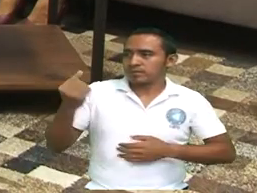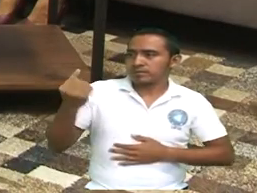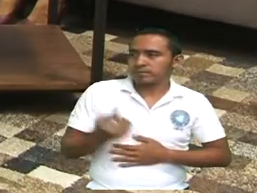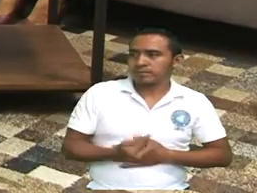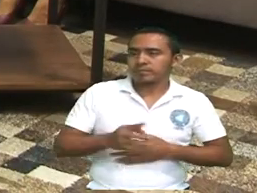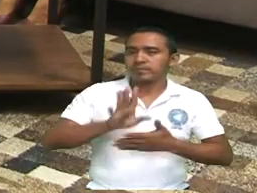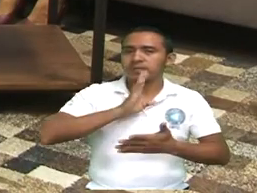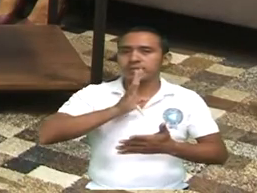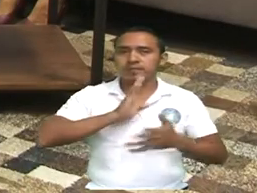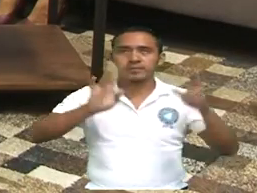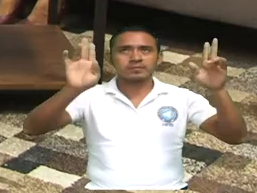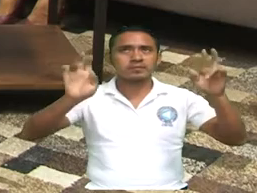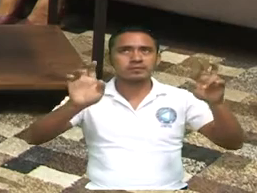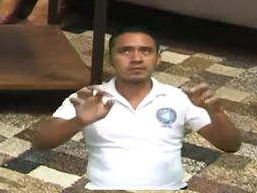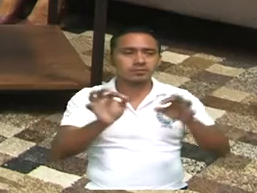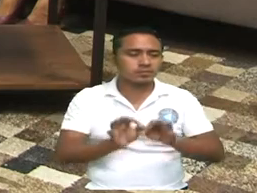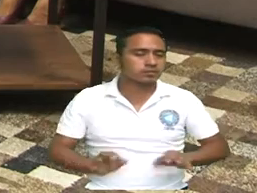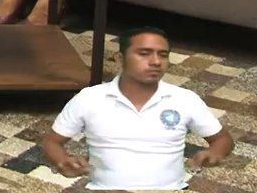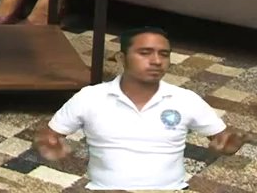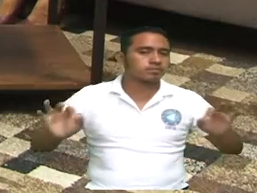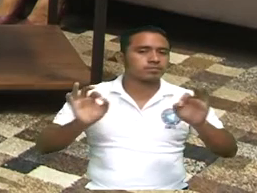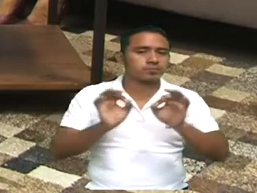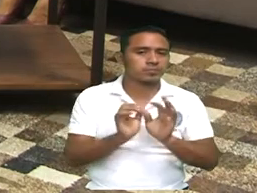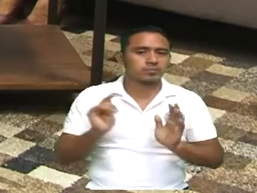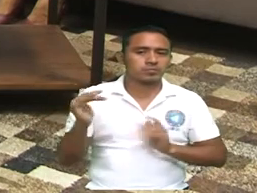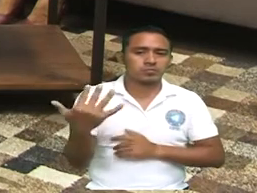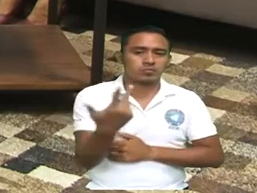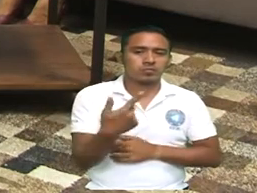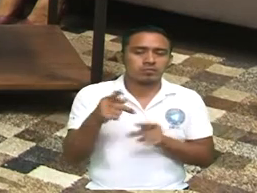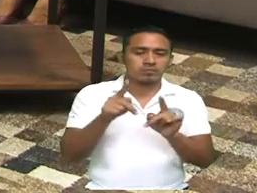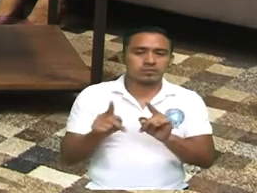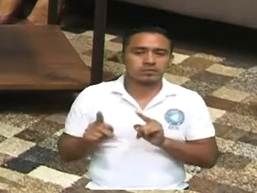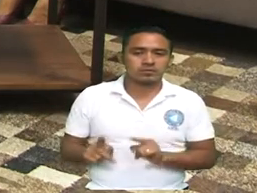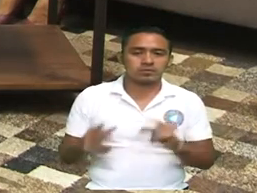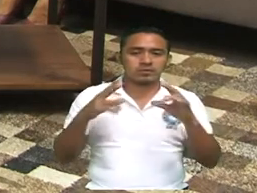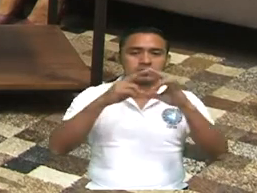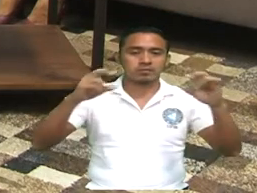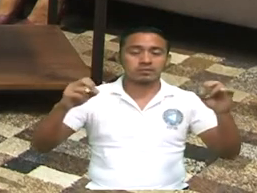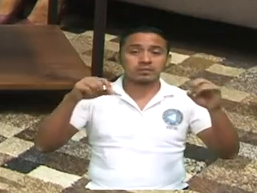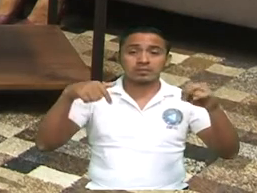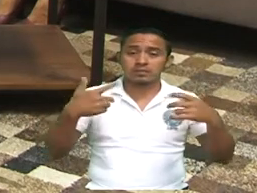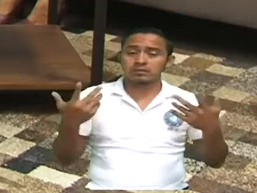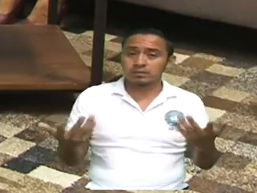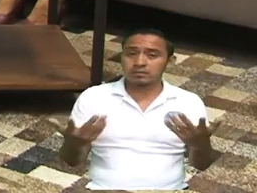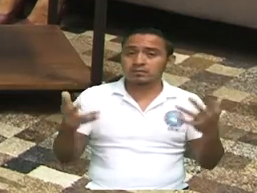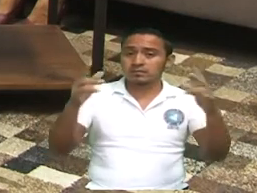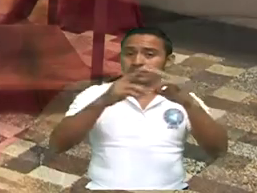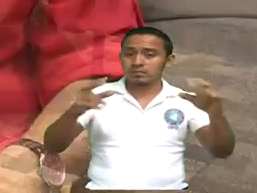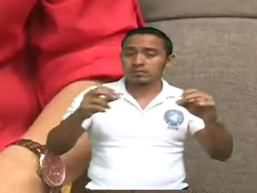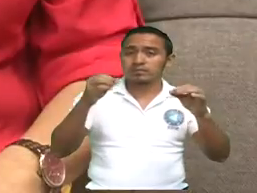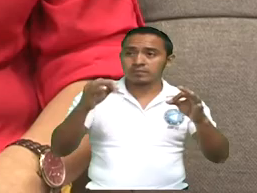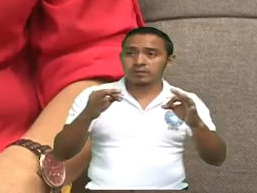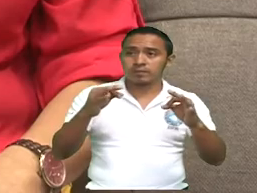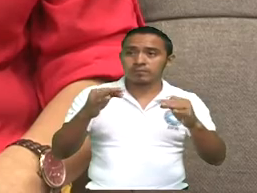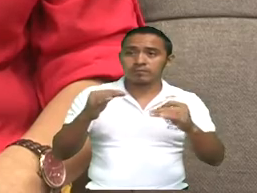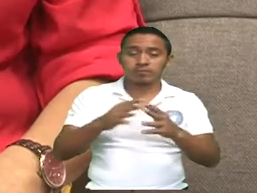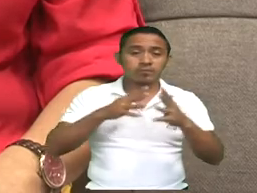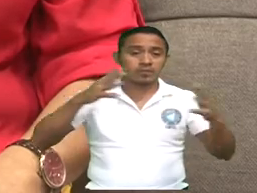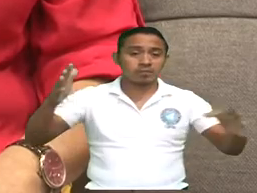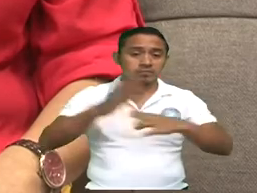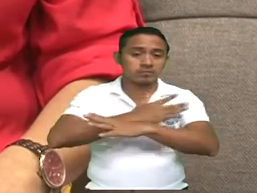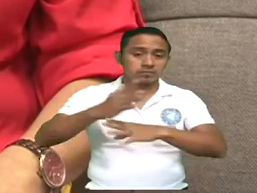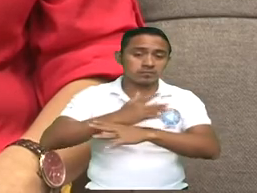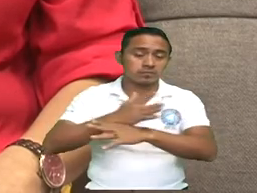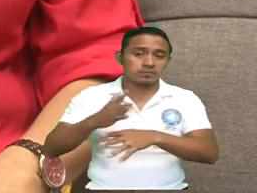y hablar de este tema tan importante para todos los nicaragüenses y que definitivamente nuestro país marcó una gran